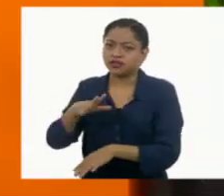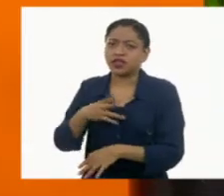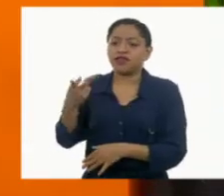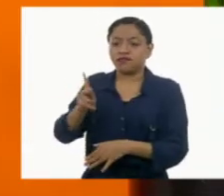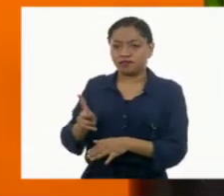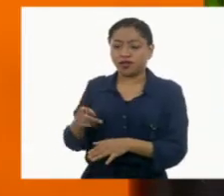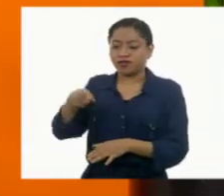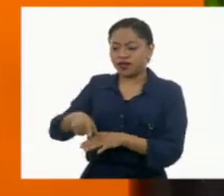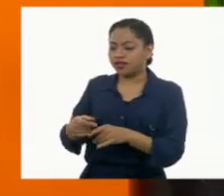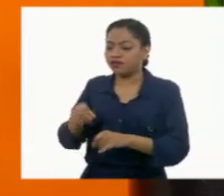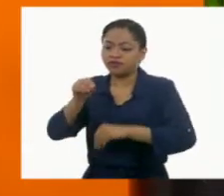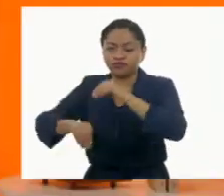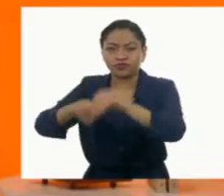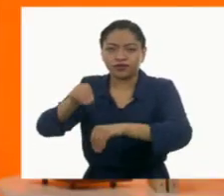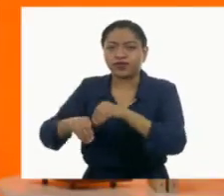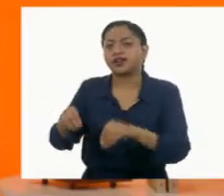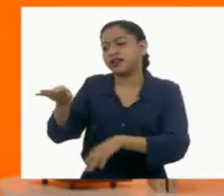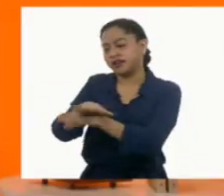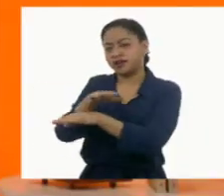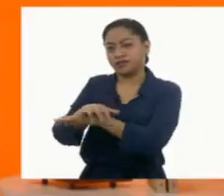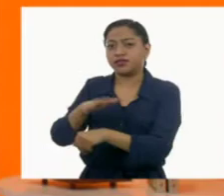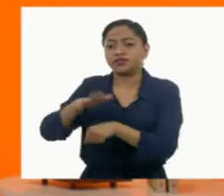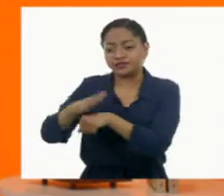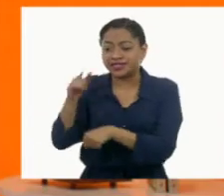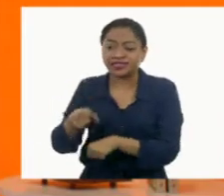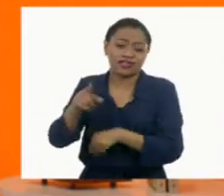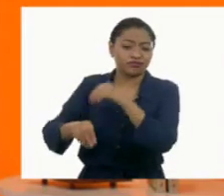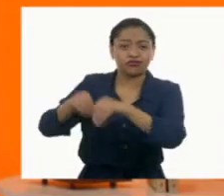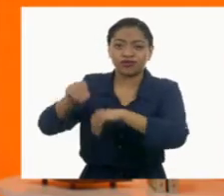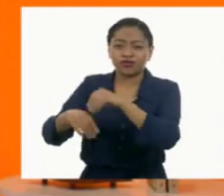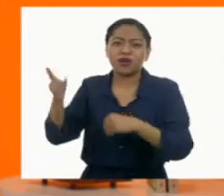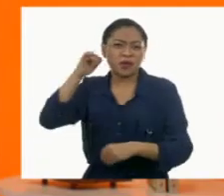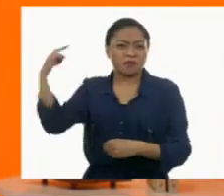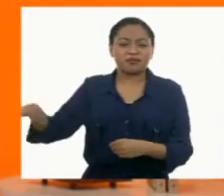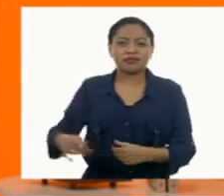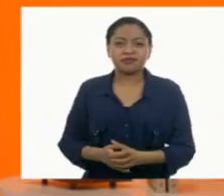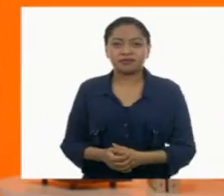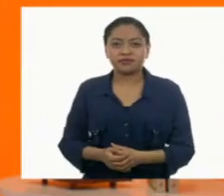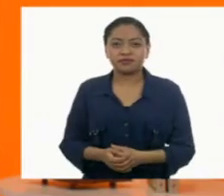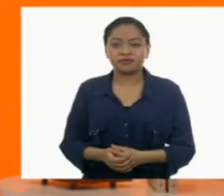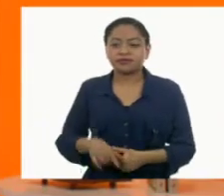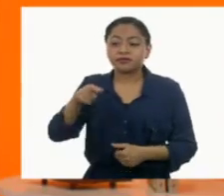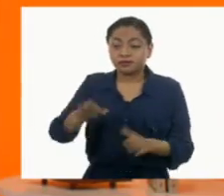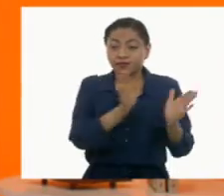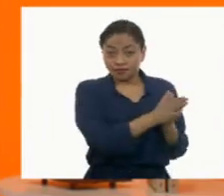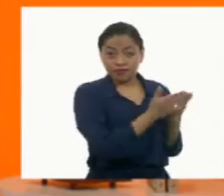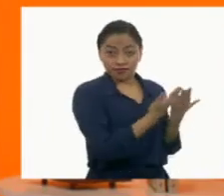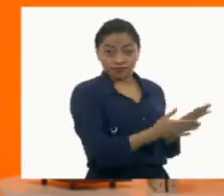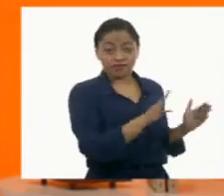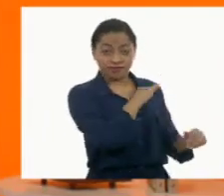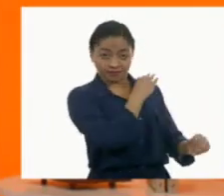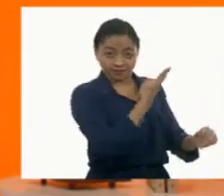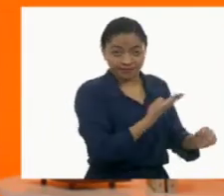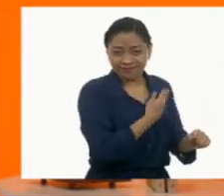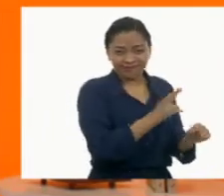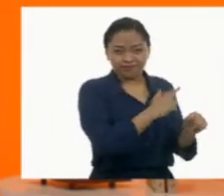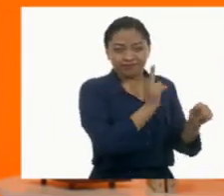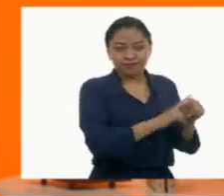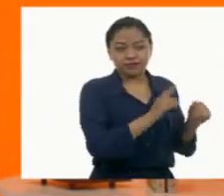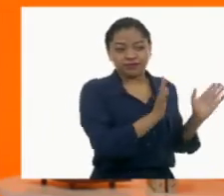trabajo editorial ahí que se tiene que trabajar para transformar el libro regular,